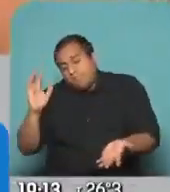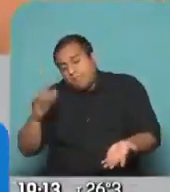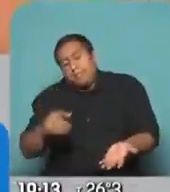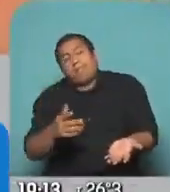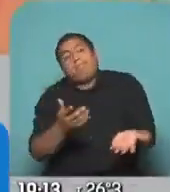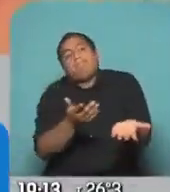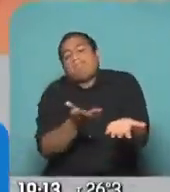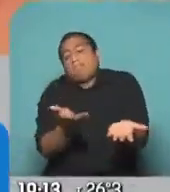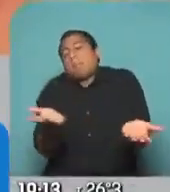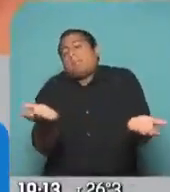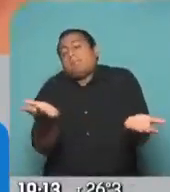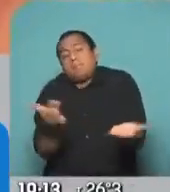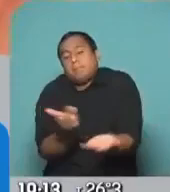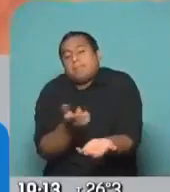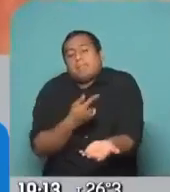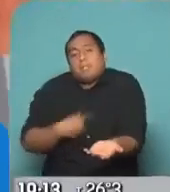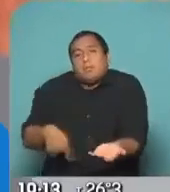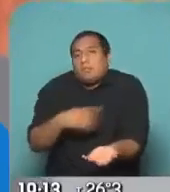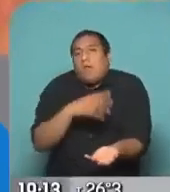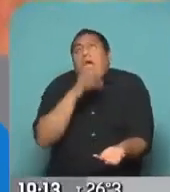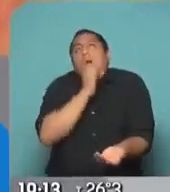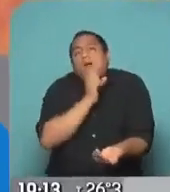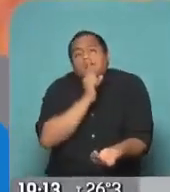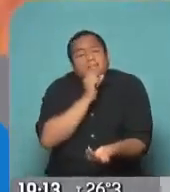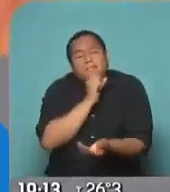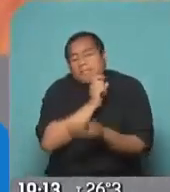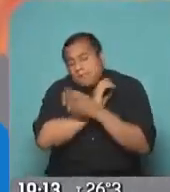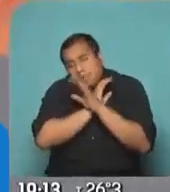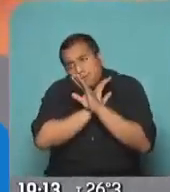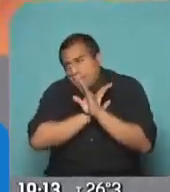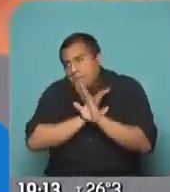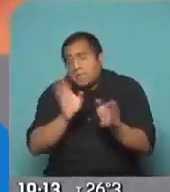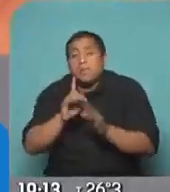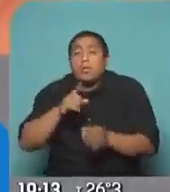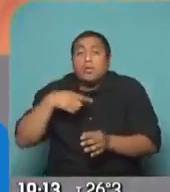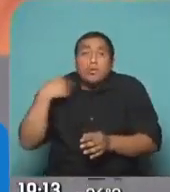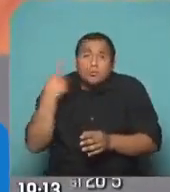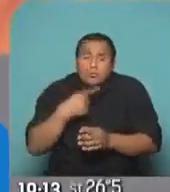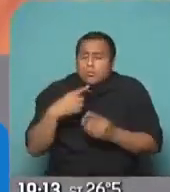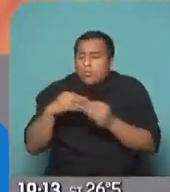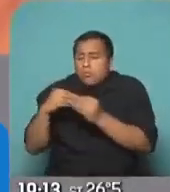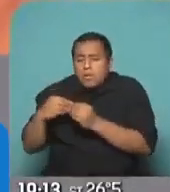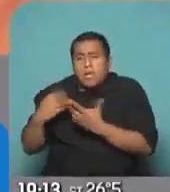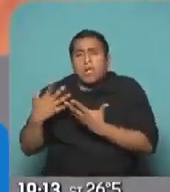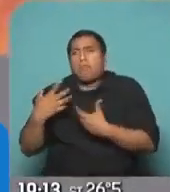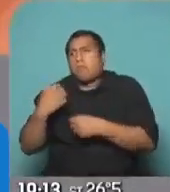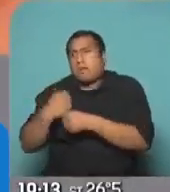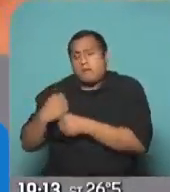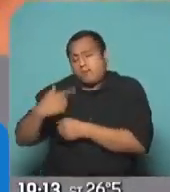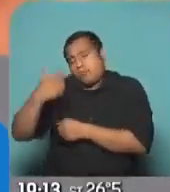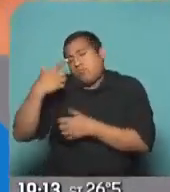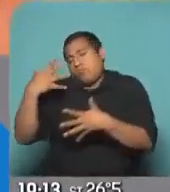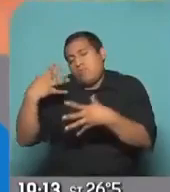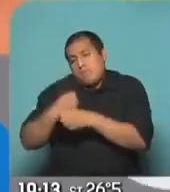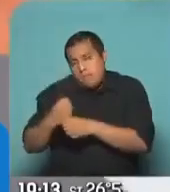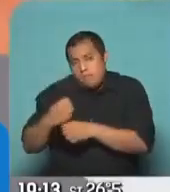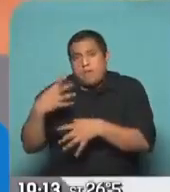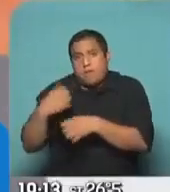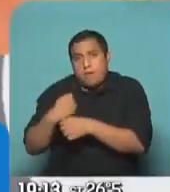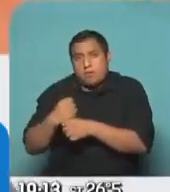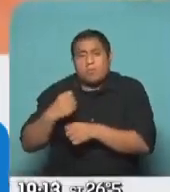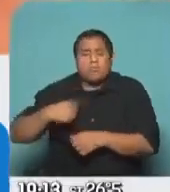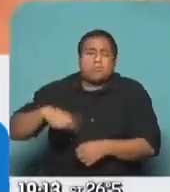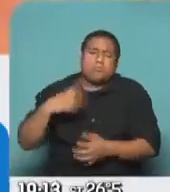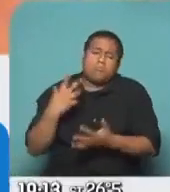interna, pero nosotros no aguantábamos más. La situación que estábamos viviendo los compañeros del transporte era muy lamentable. Nosotros